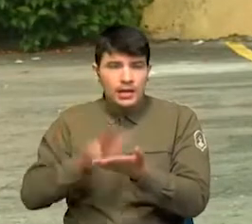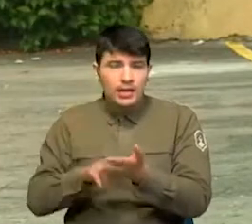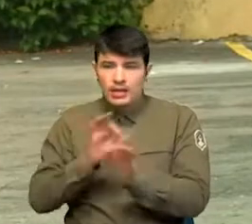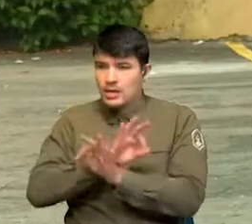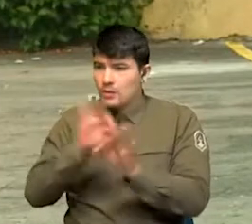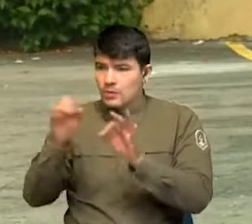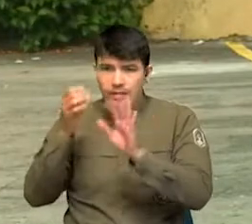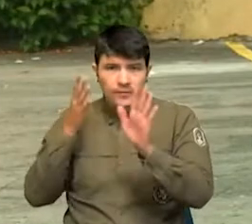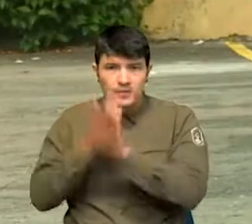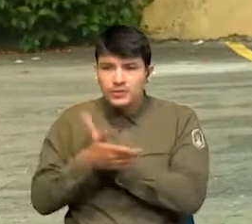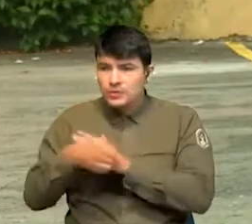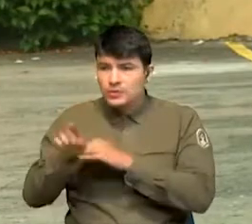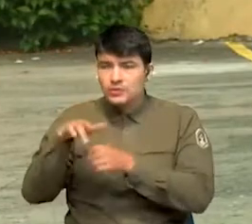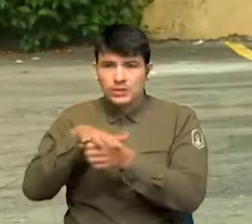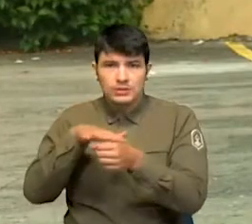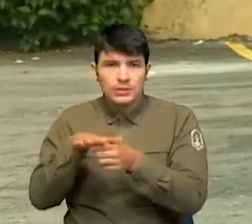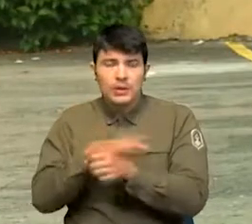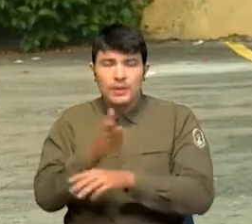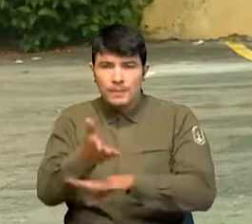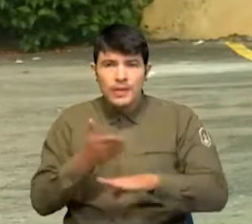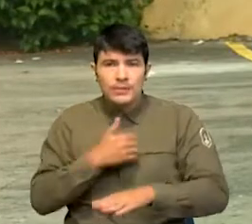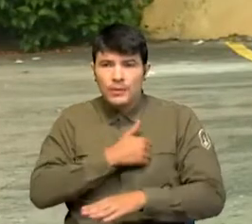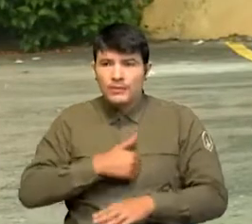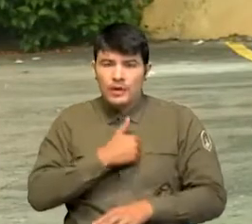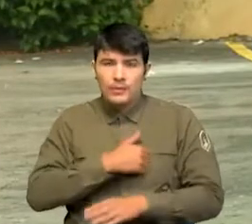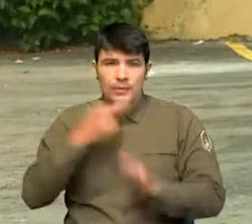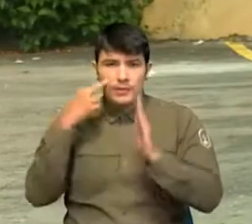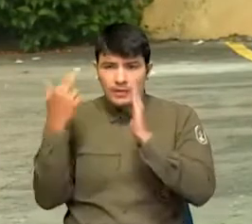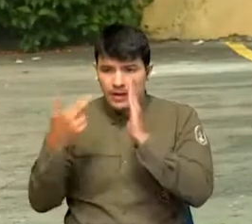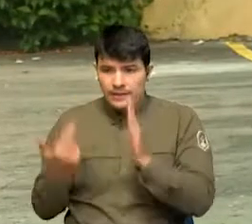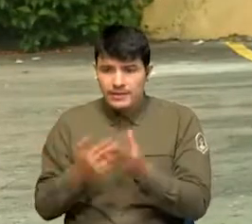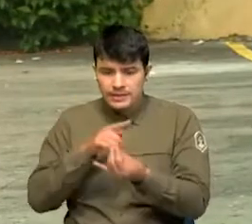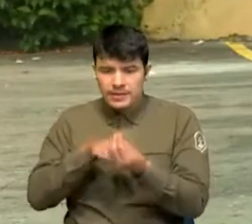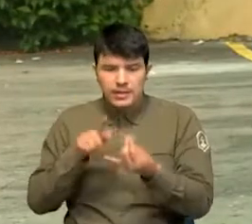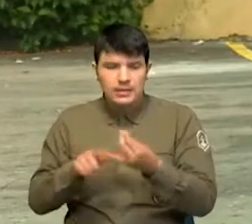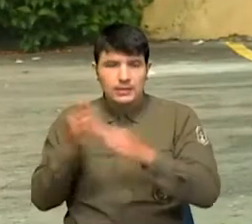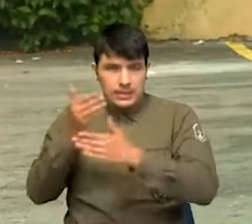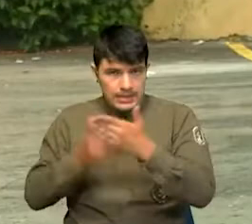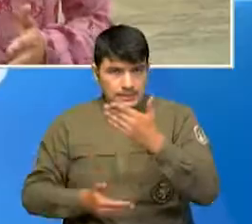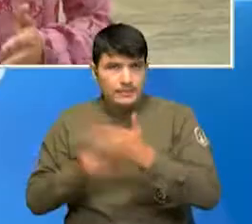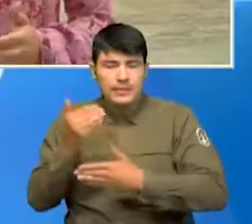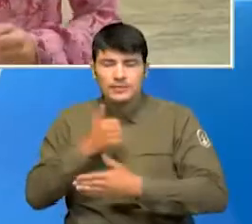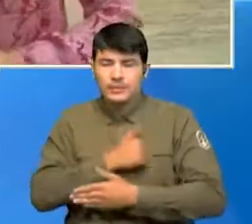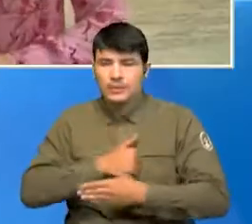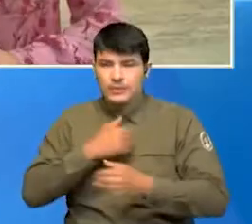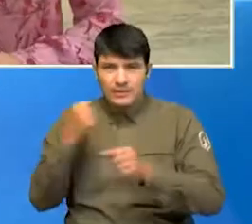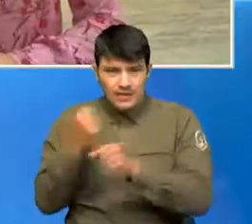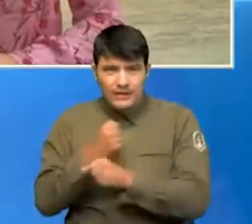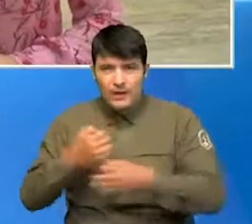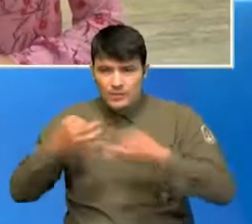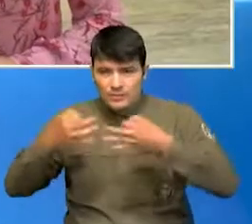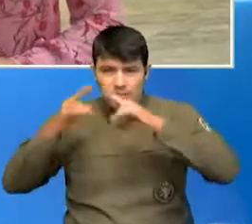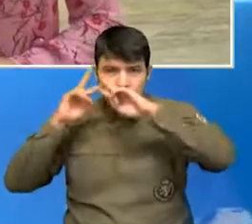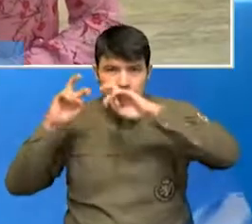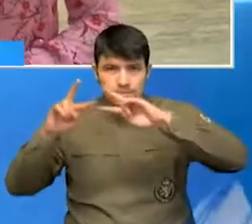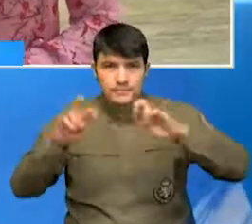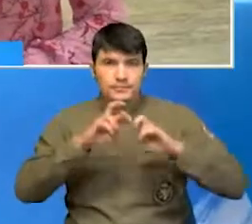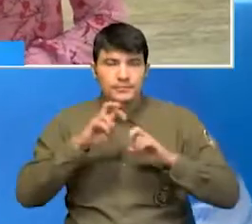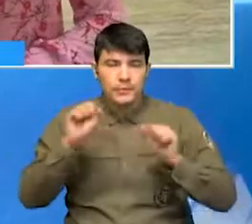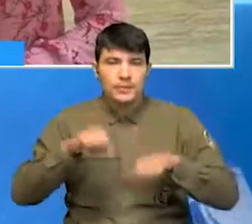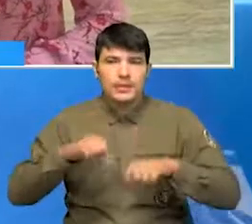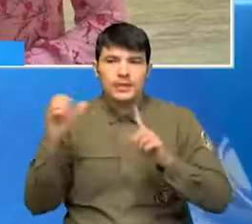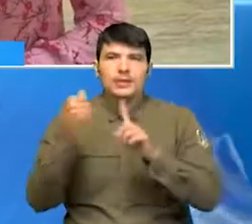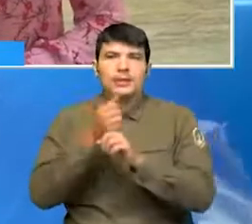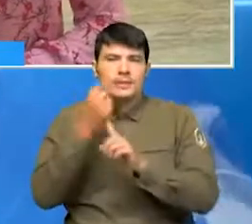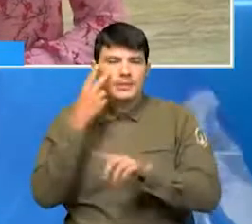ninguna información sobre ella piden que por favor se ha revisado el caso y se inicie por supuesto las labores de búsqueda por el momento de la información que compartimos